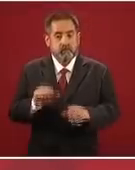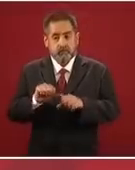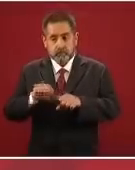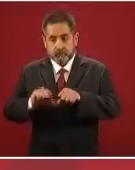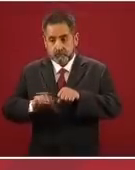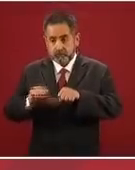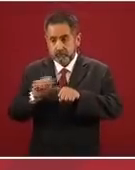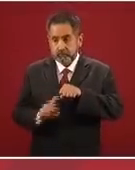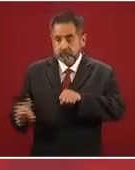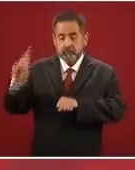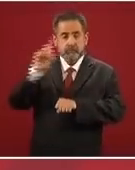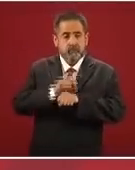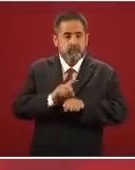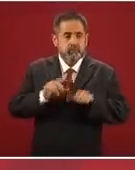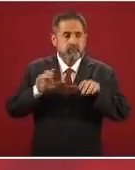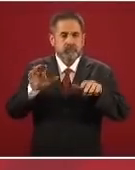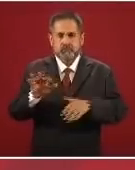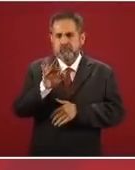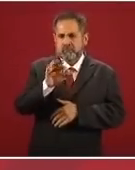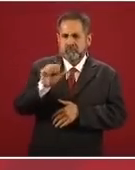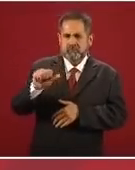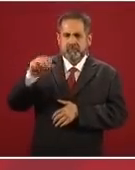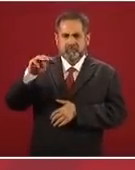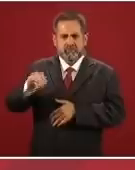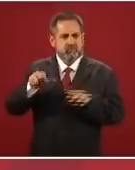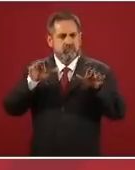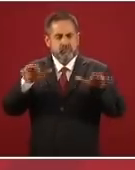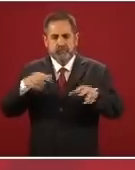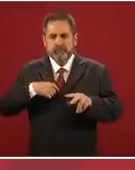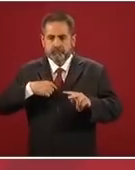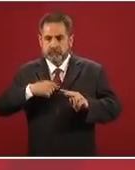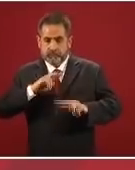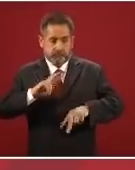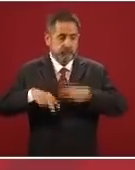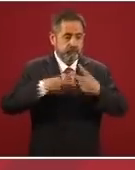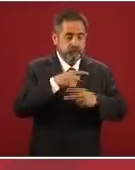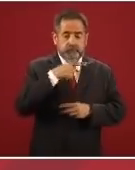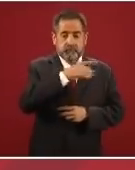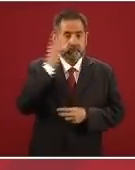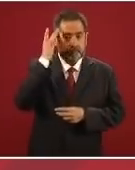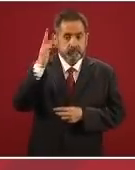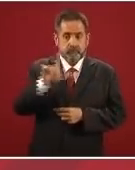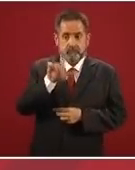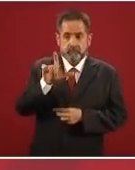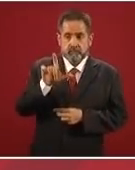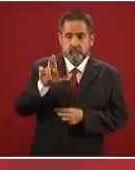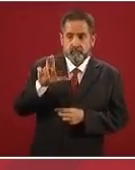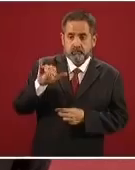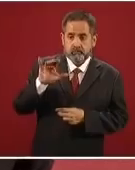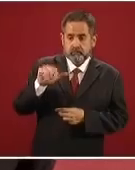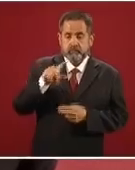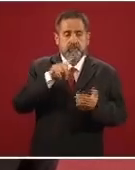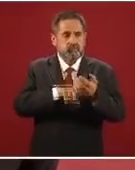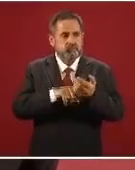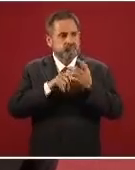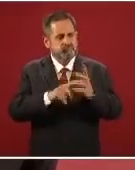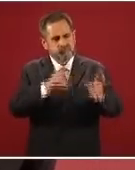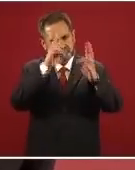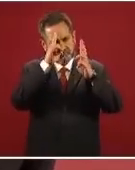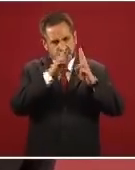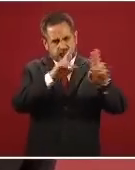Aérea Mexicana, vamos a estar en Santa Lucía, se va a llevar a cabo la ceremonia